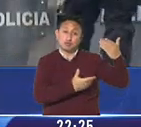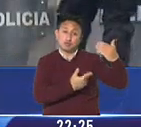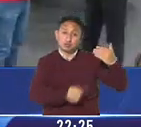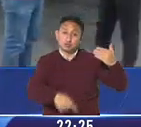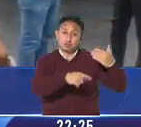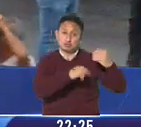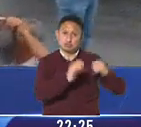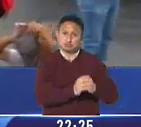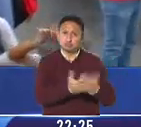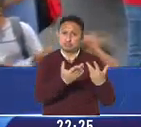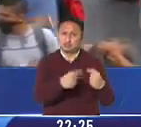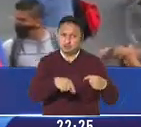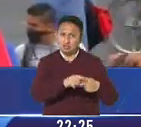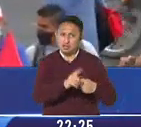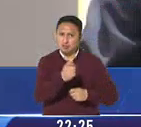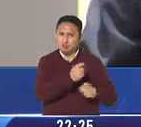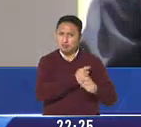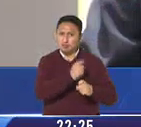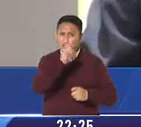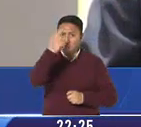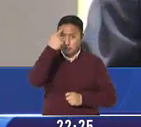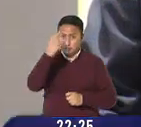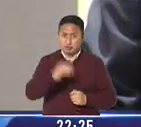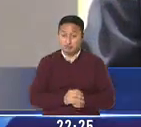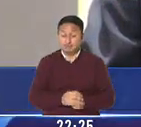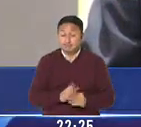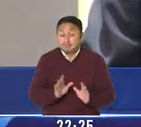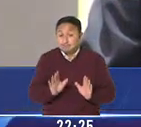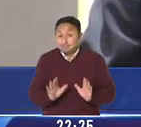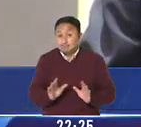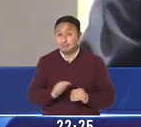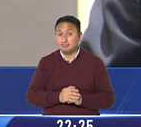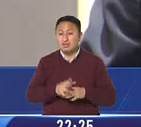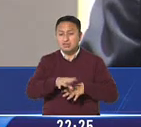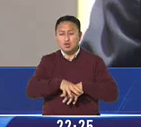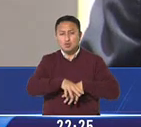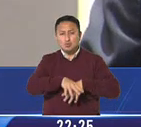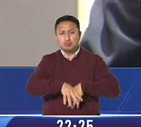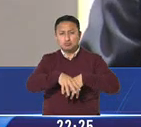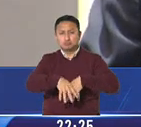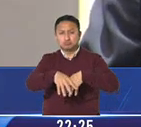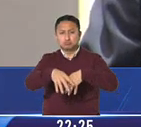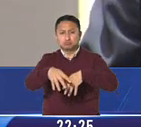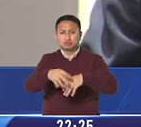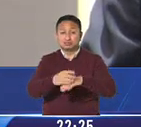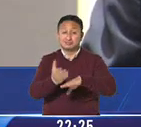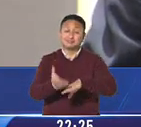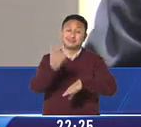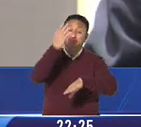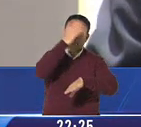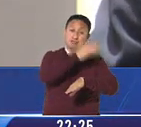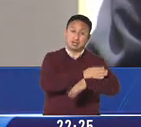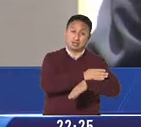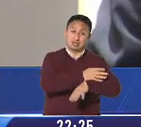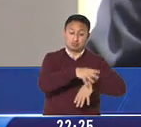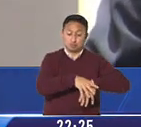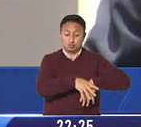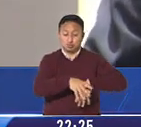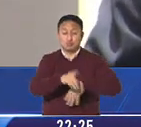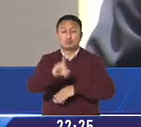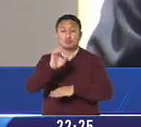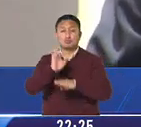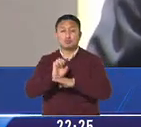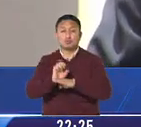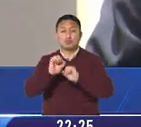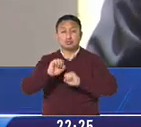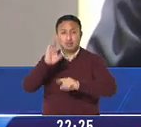tienen intenciones desestabilizadoras. En el supuesto paro nacional de semanas anteriores, el Ecuador